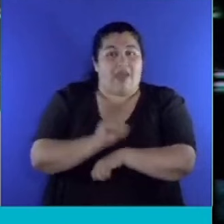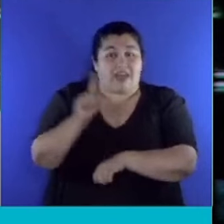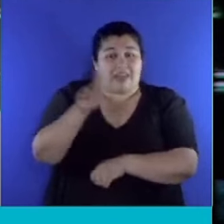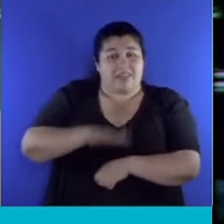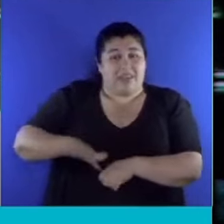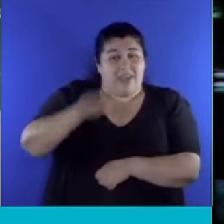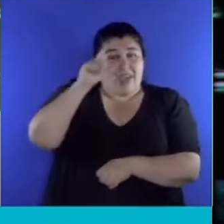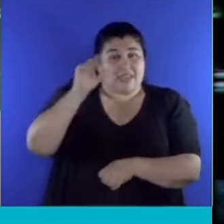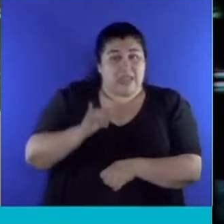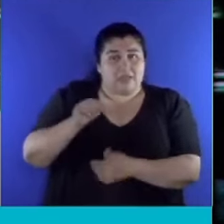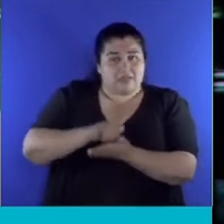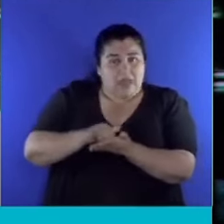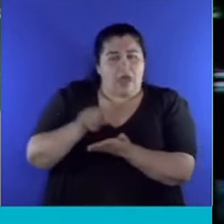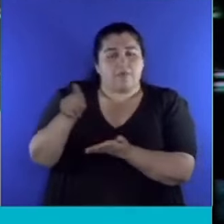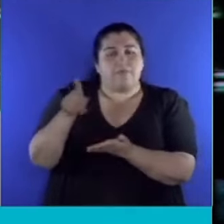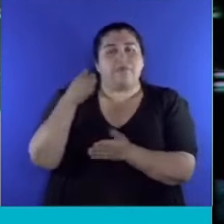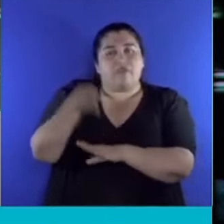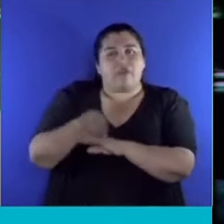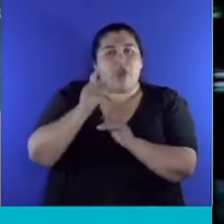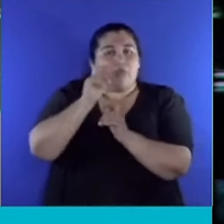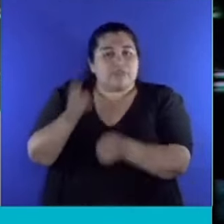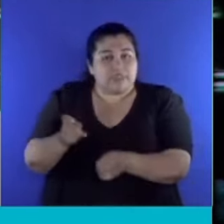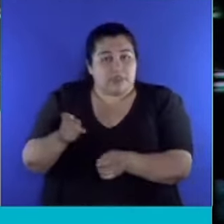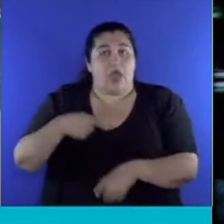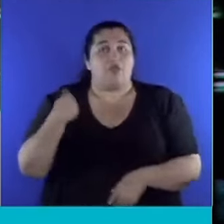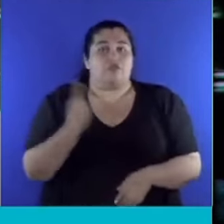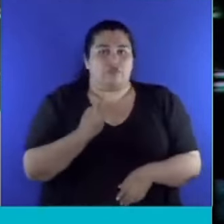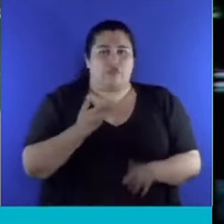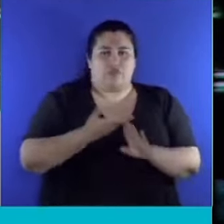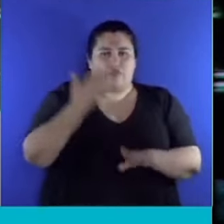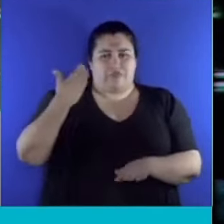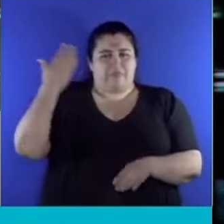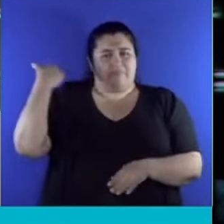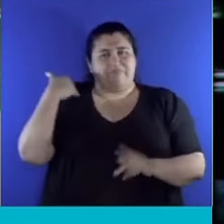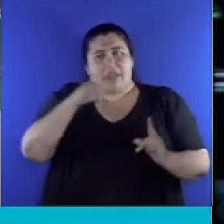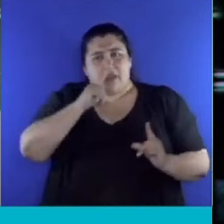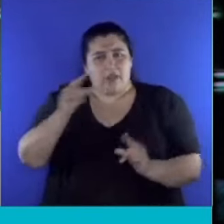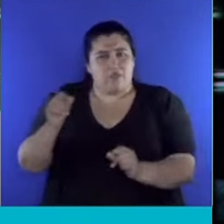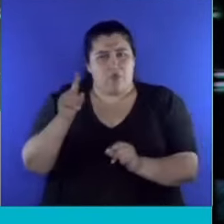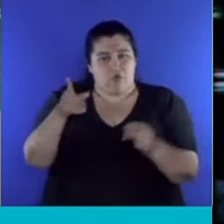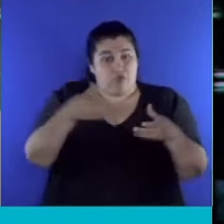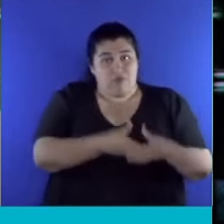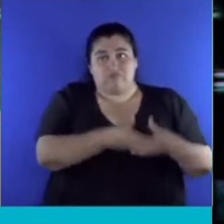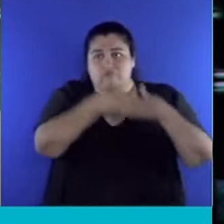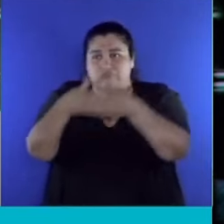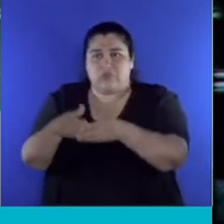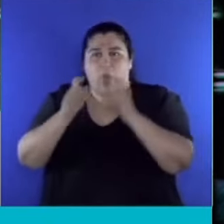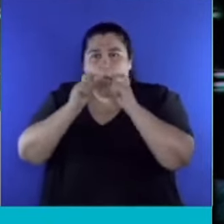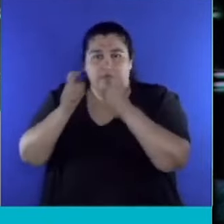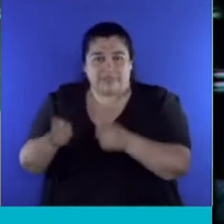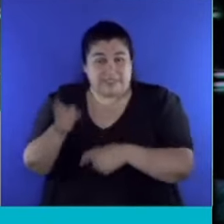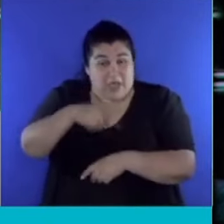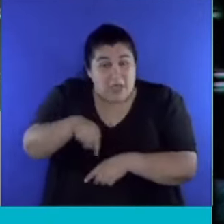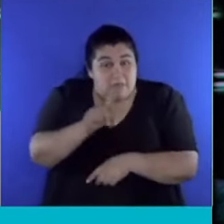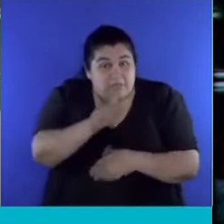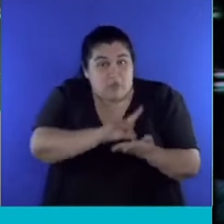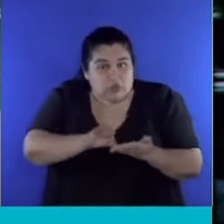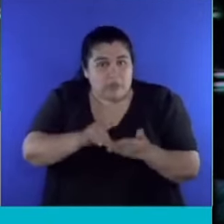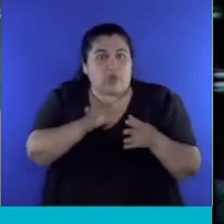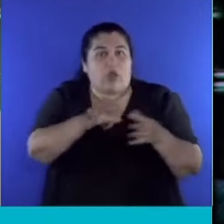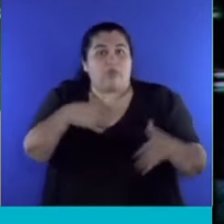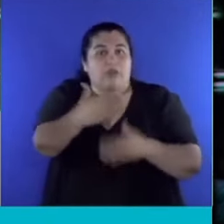seiza y que aquí hace unas semanas sacamos un repudio por esa infame que hicieron los diputados